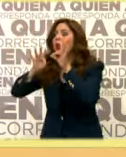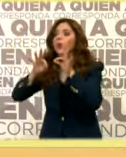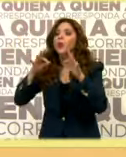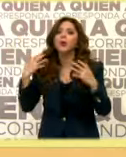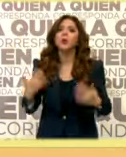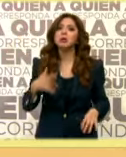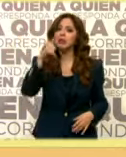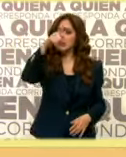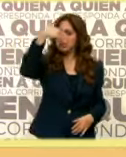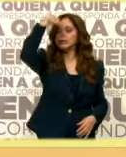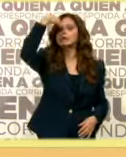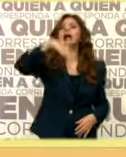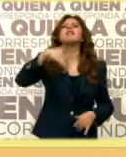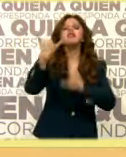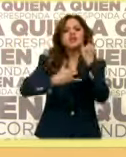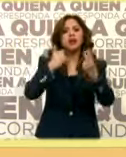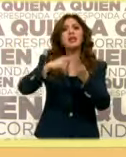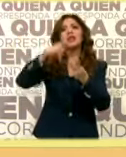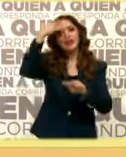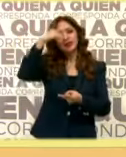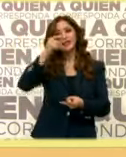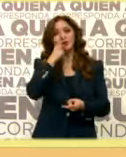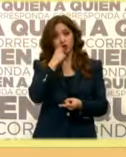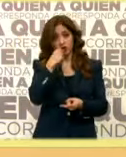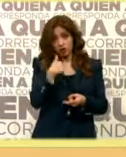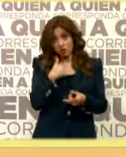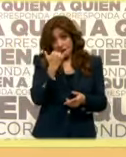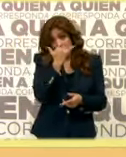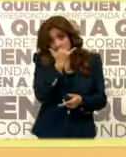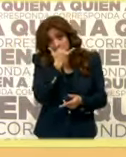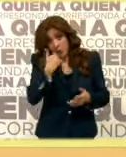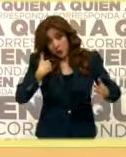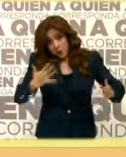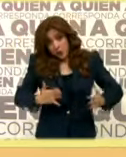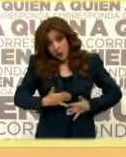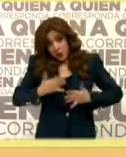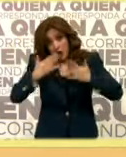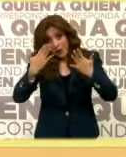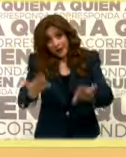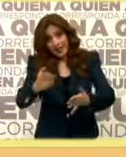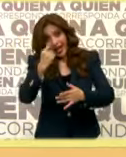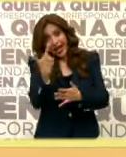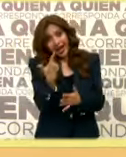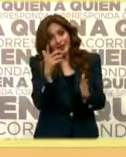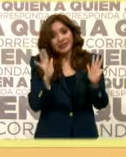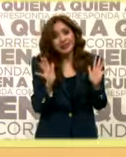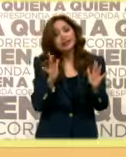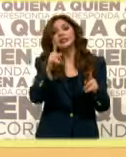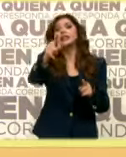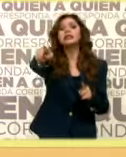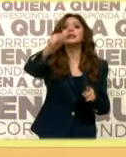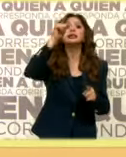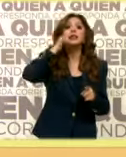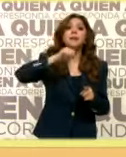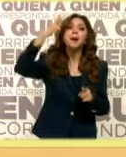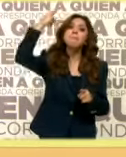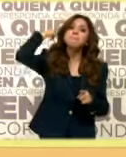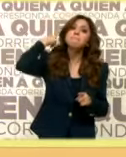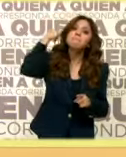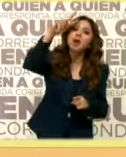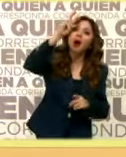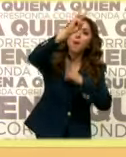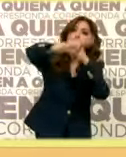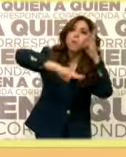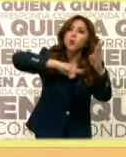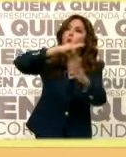jugar, saben de los niños. Voy a confesar algo, Covadonga, voy a platicar algo de ti y de la familia. Viajan por el mundo buscando